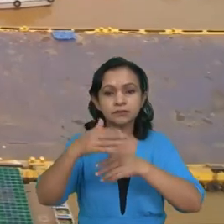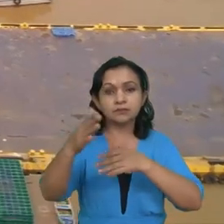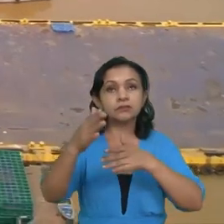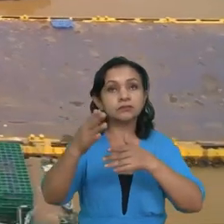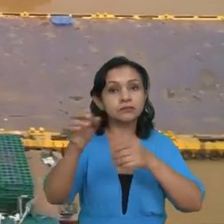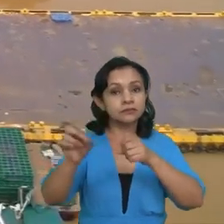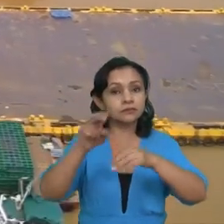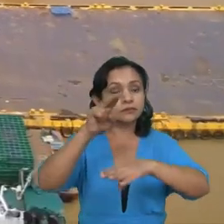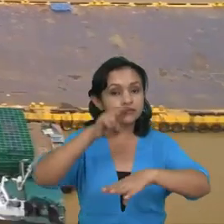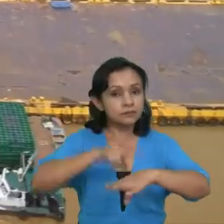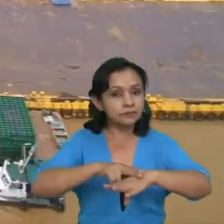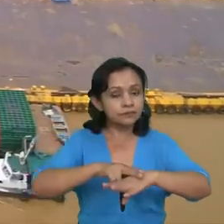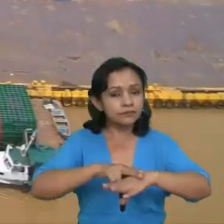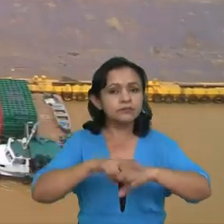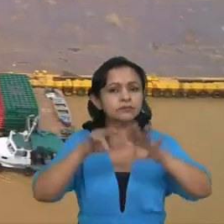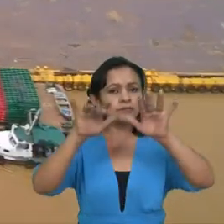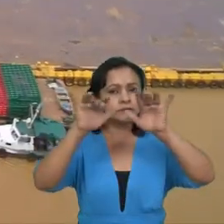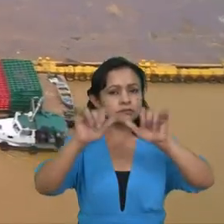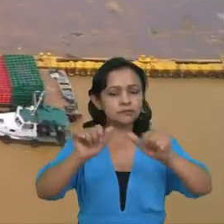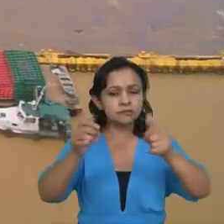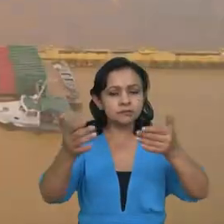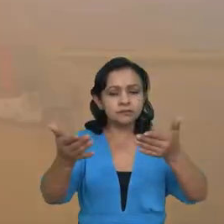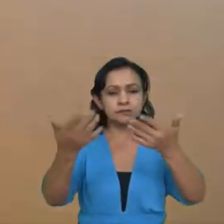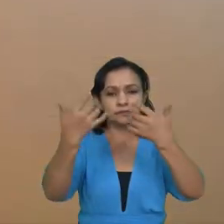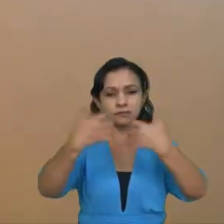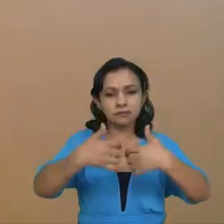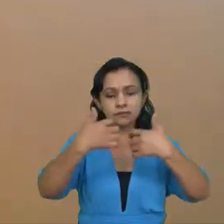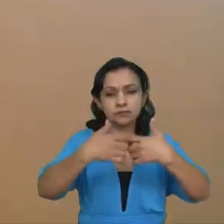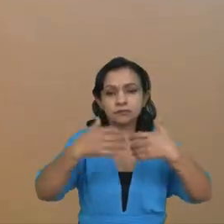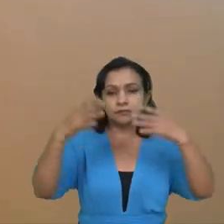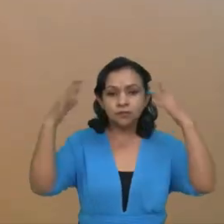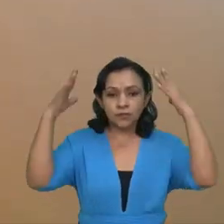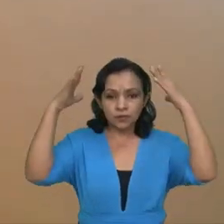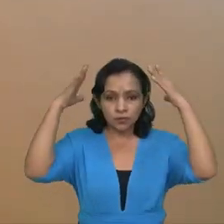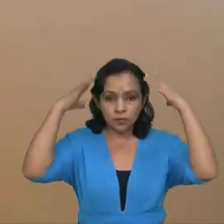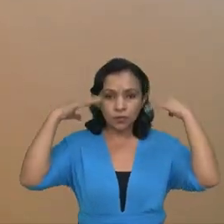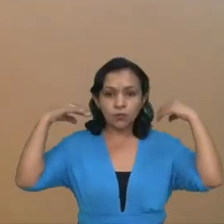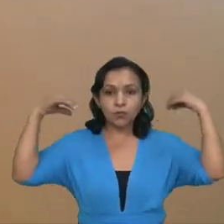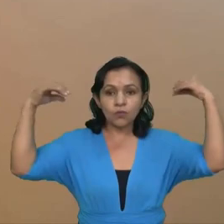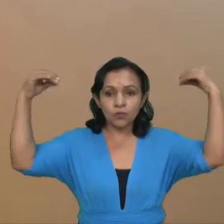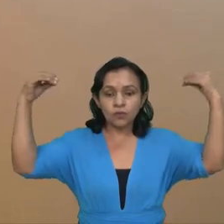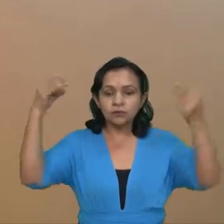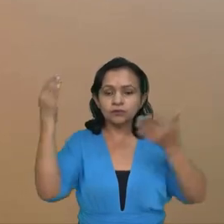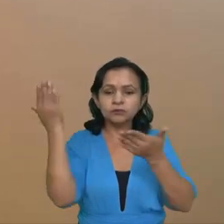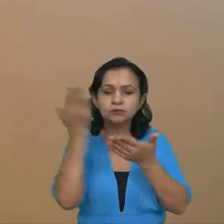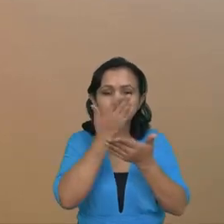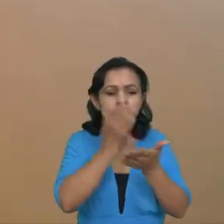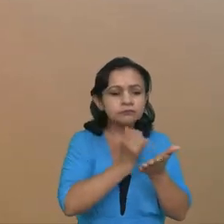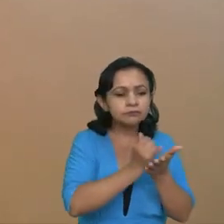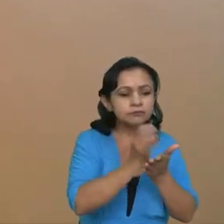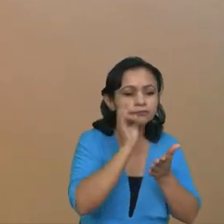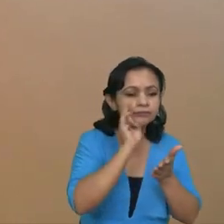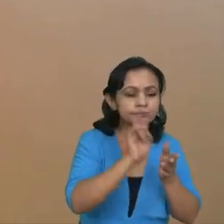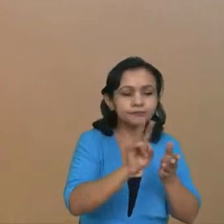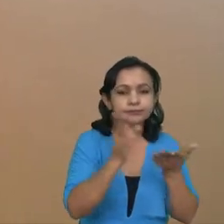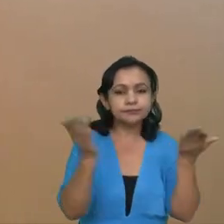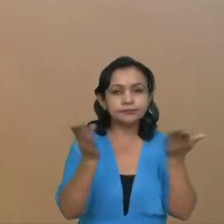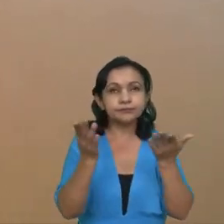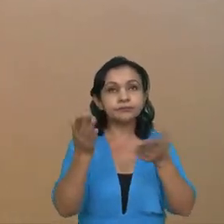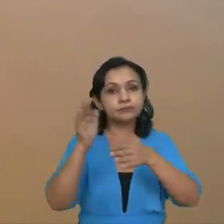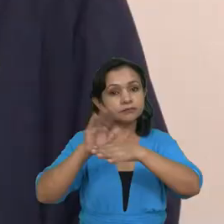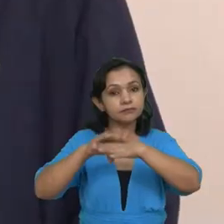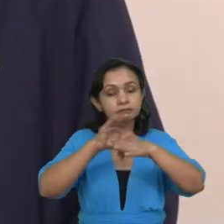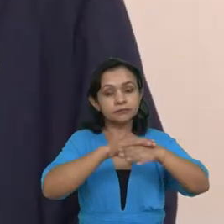nacional estará recibiendo de una empresa holandesa estudio de prefactibilidad esto fue anunciado